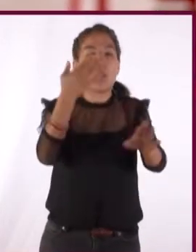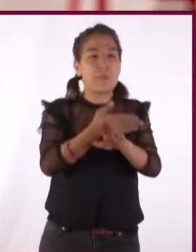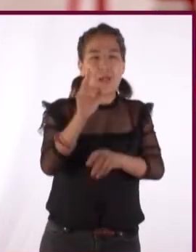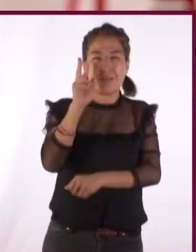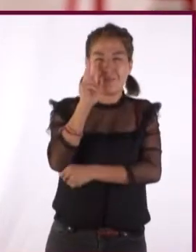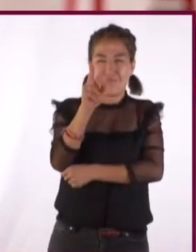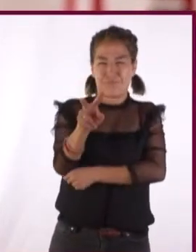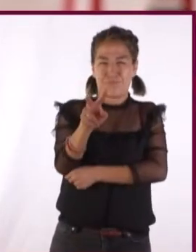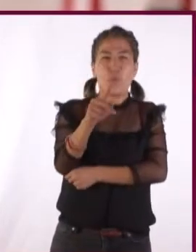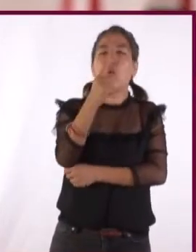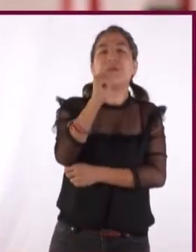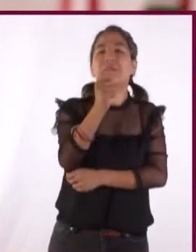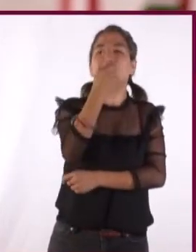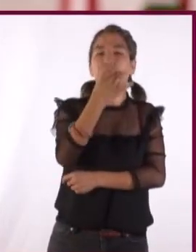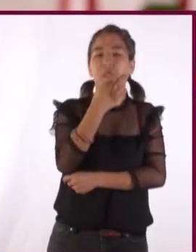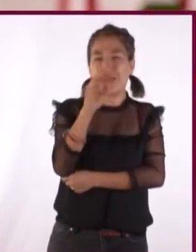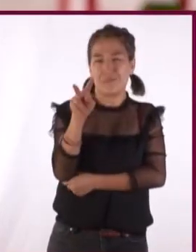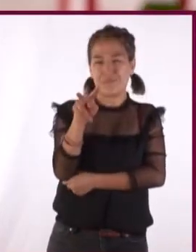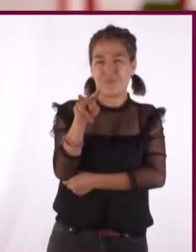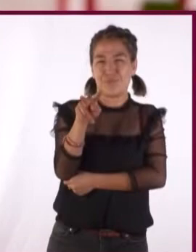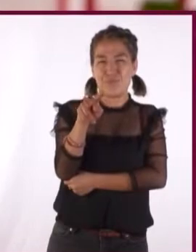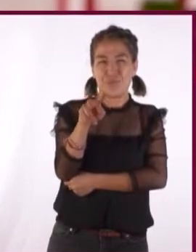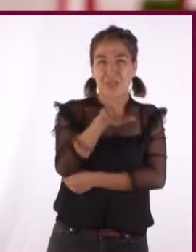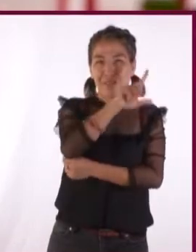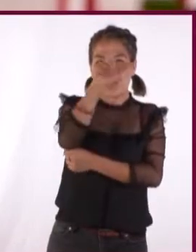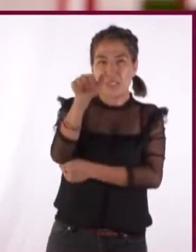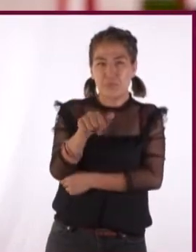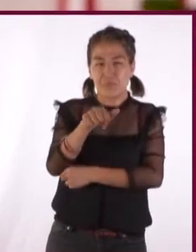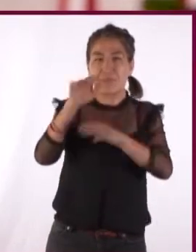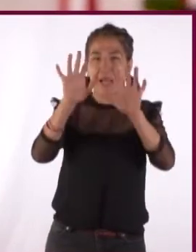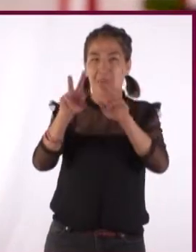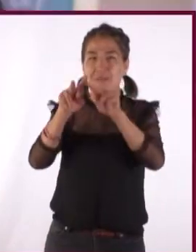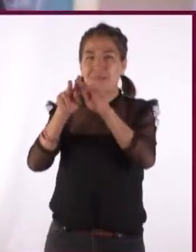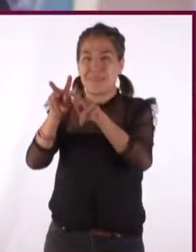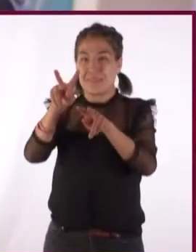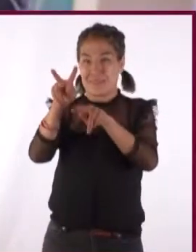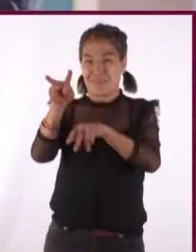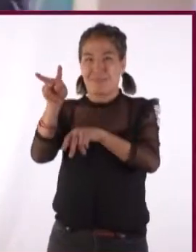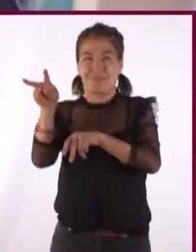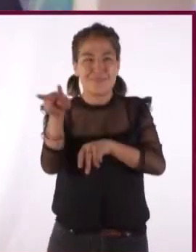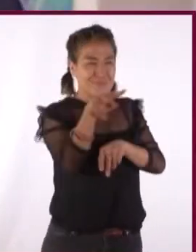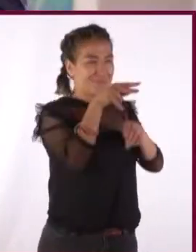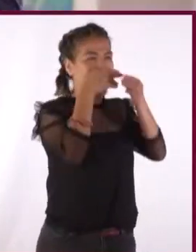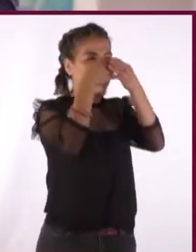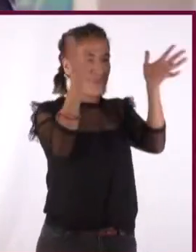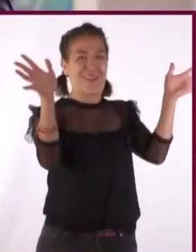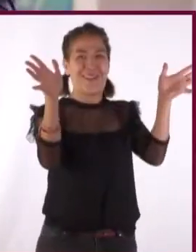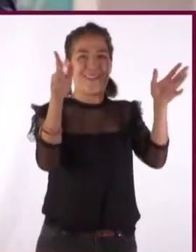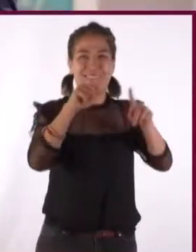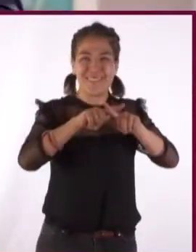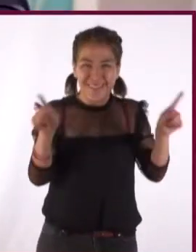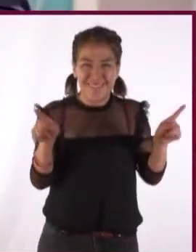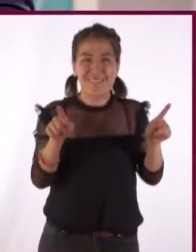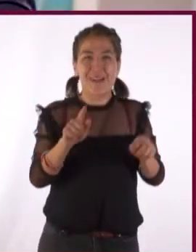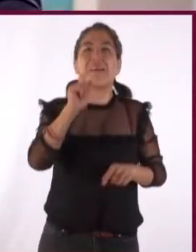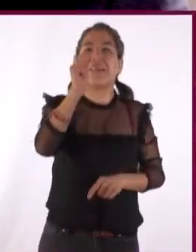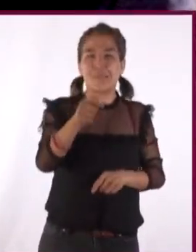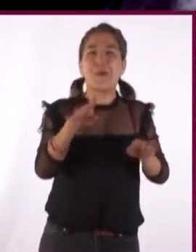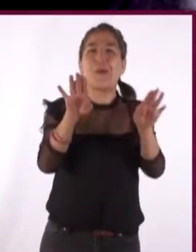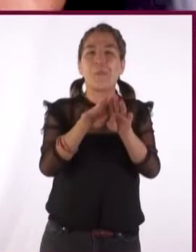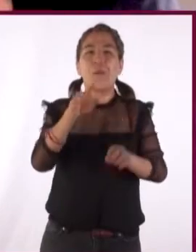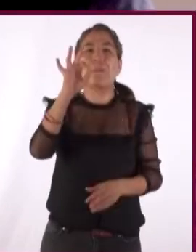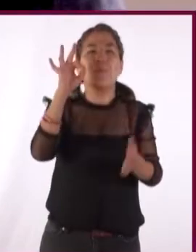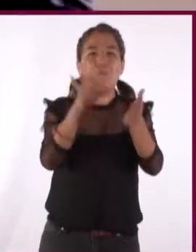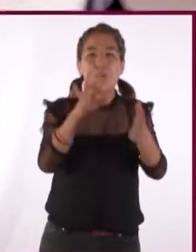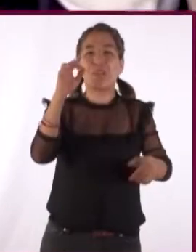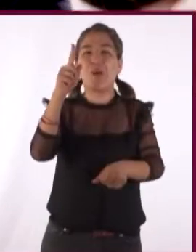blanco solo unos minutos y después prestar atención a tu visión periférica. Sí. Yo veo que los otros puntos cambian como de